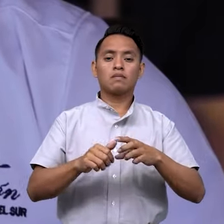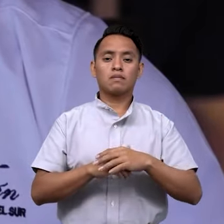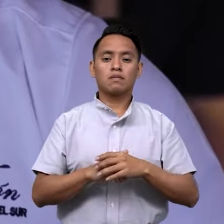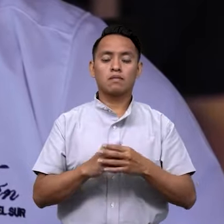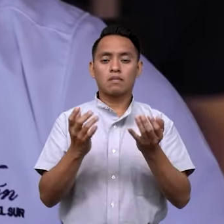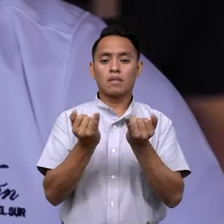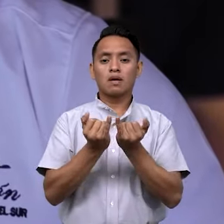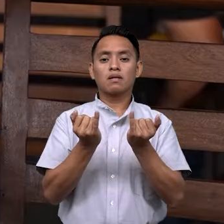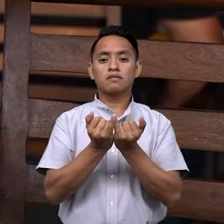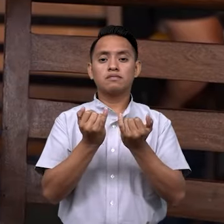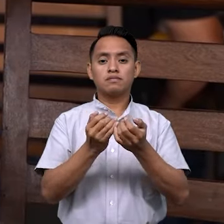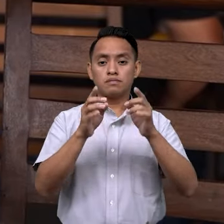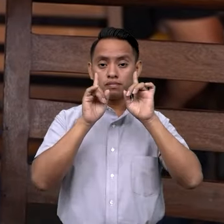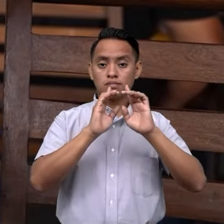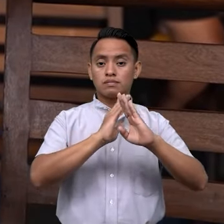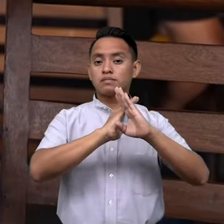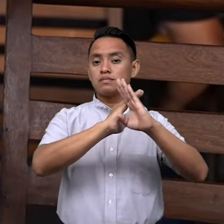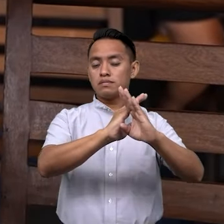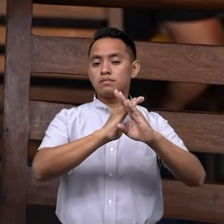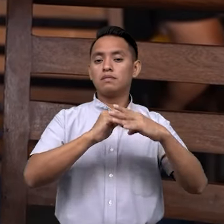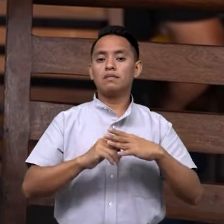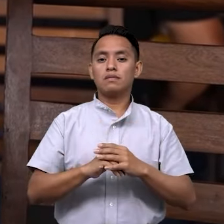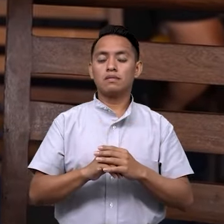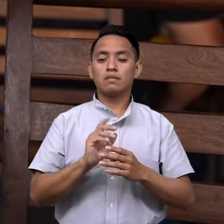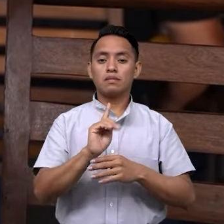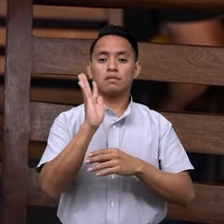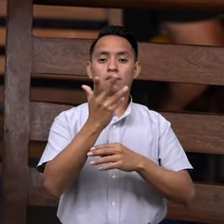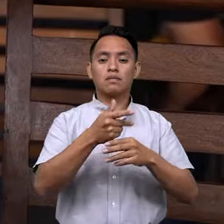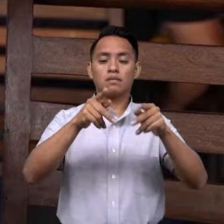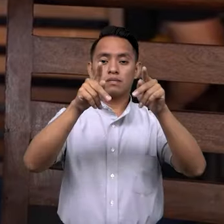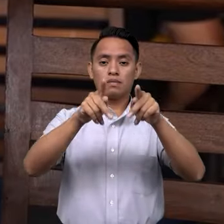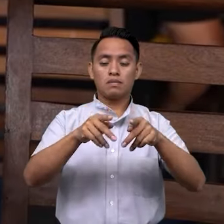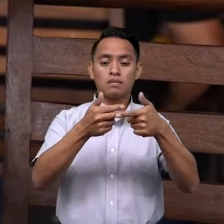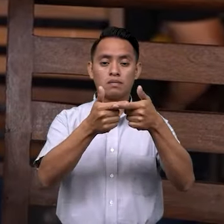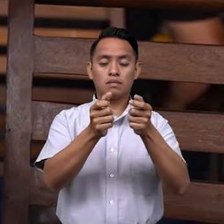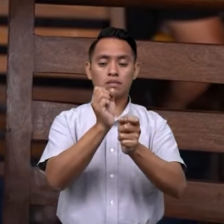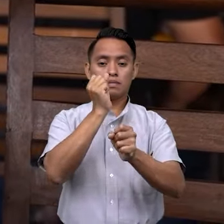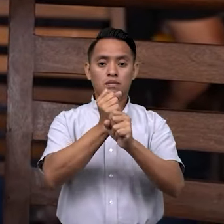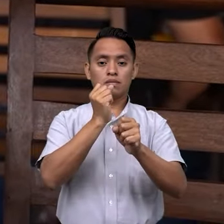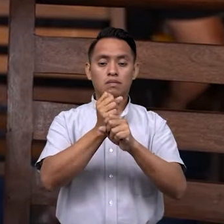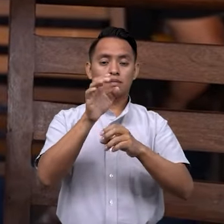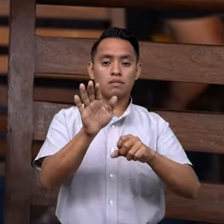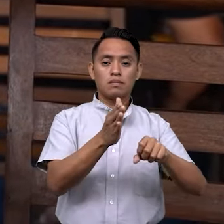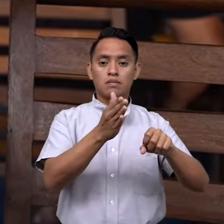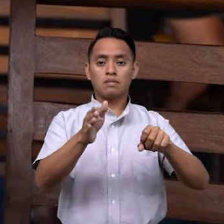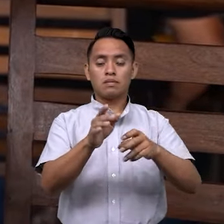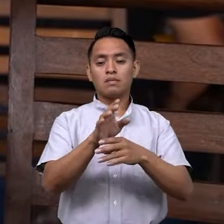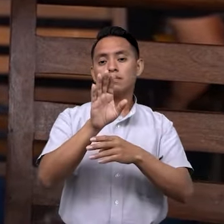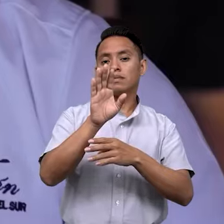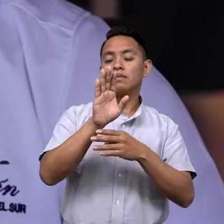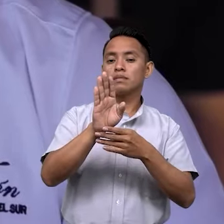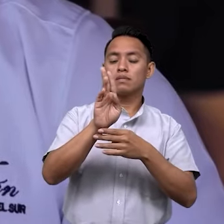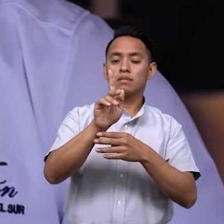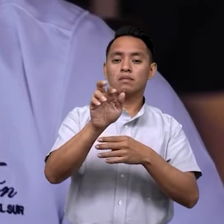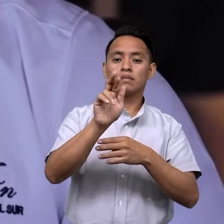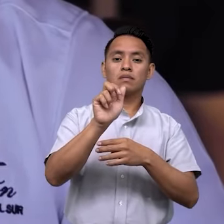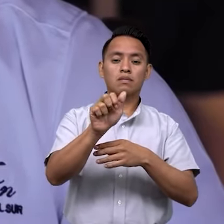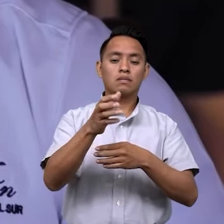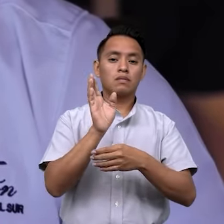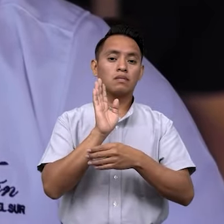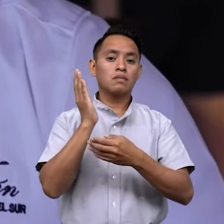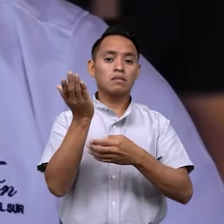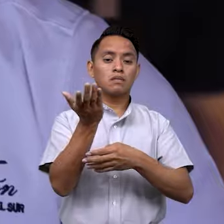ante sistemas de prevención. Con todo nuestro personal, nuestro equipo, tanto cocina, bar, meseros y todo nuestro equipo